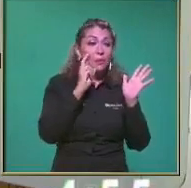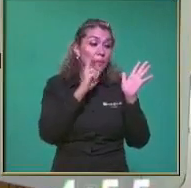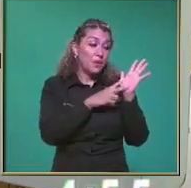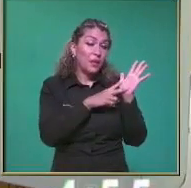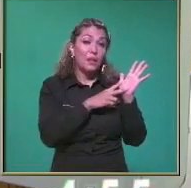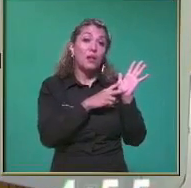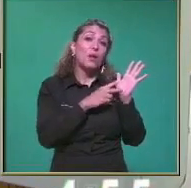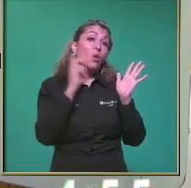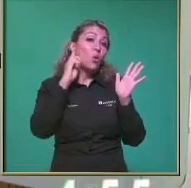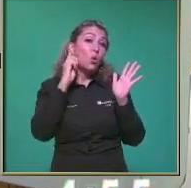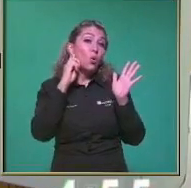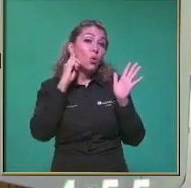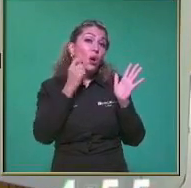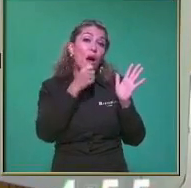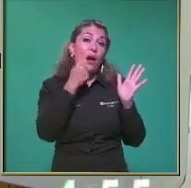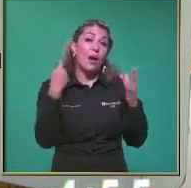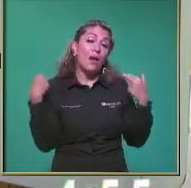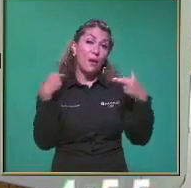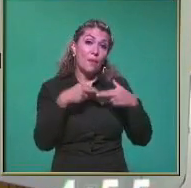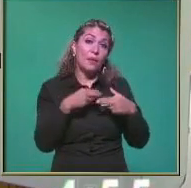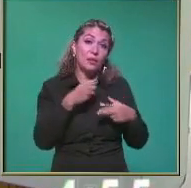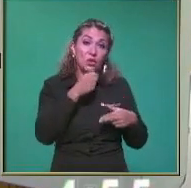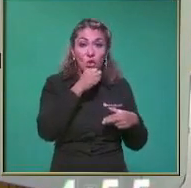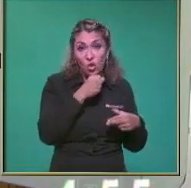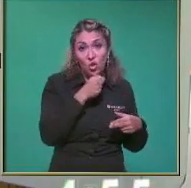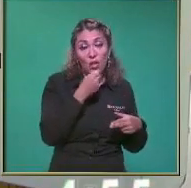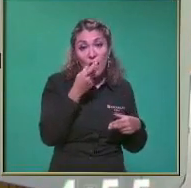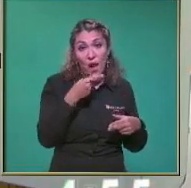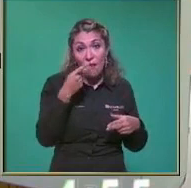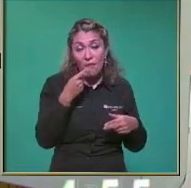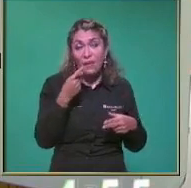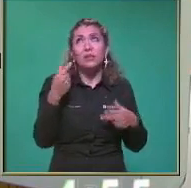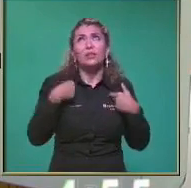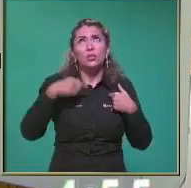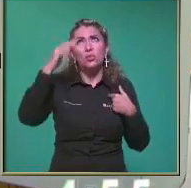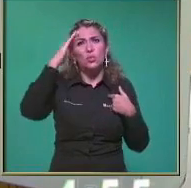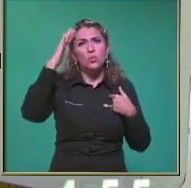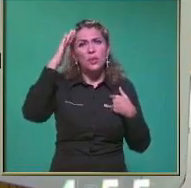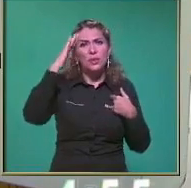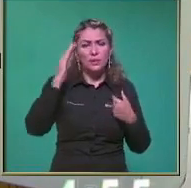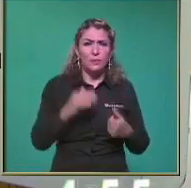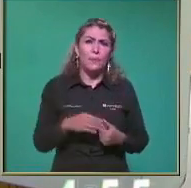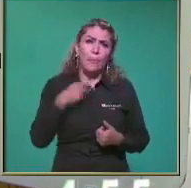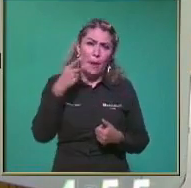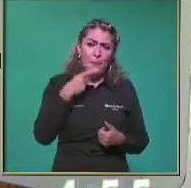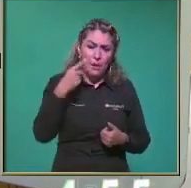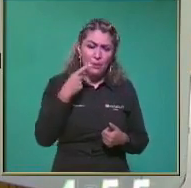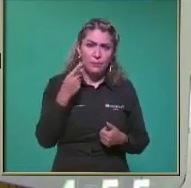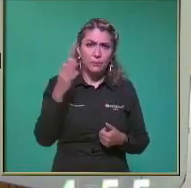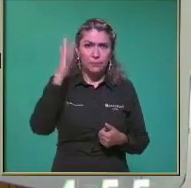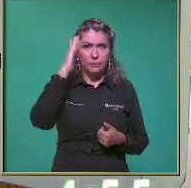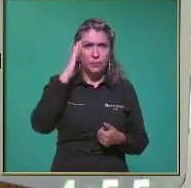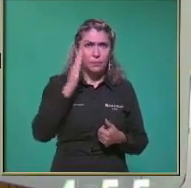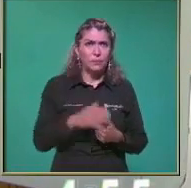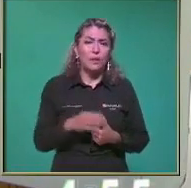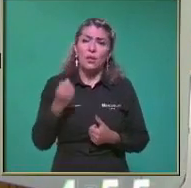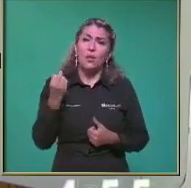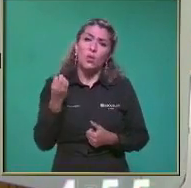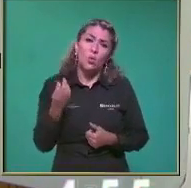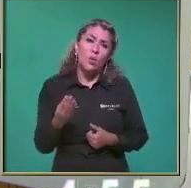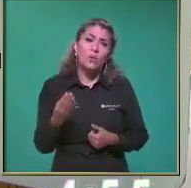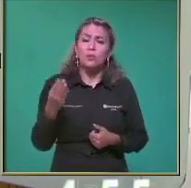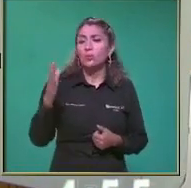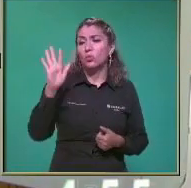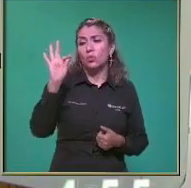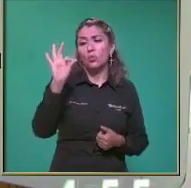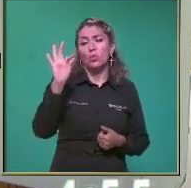maestra? Auditivo es que el maestro te dice el problema. Por ejemplo, ¿cuánto es 42